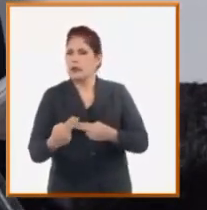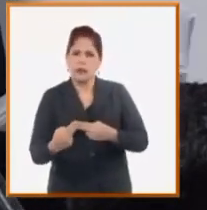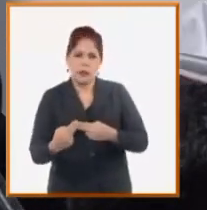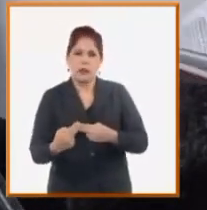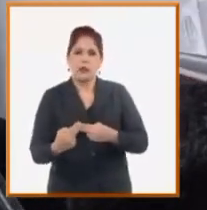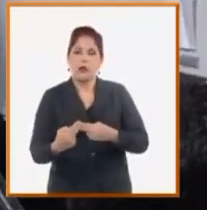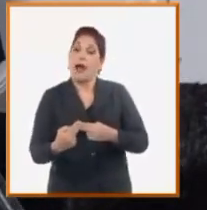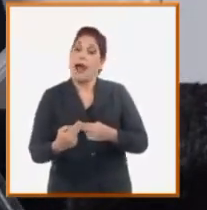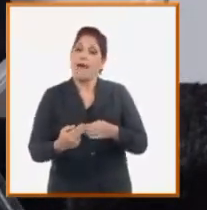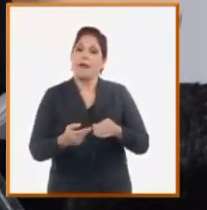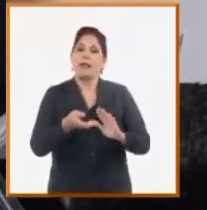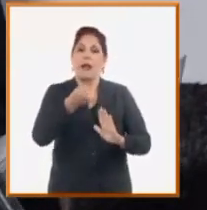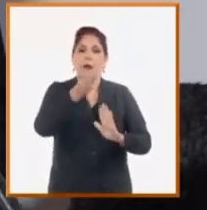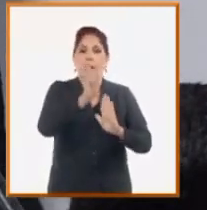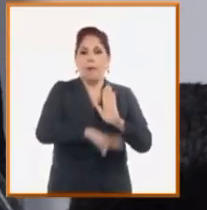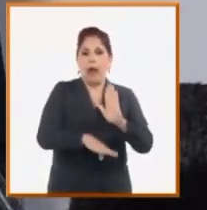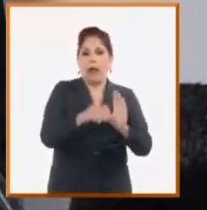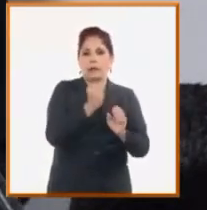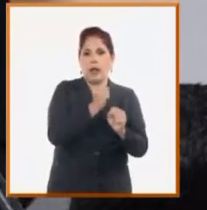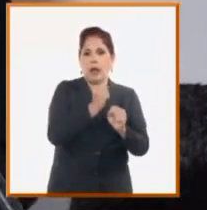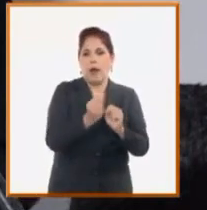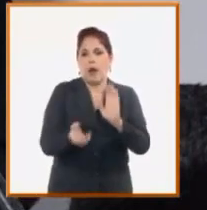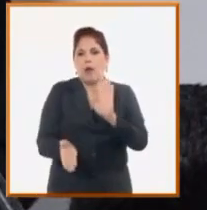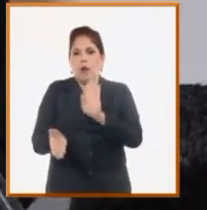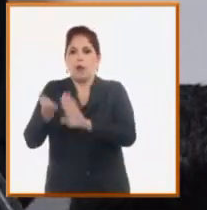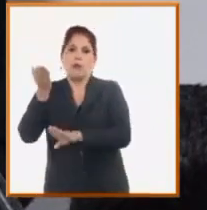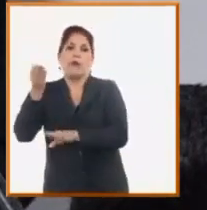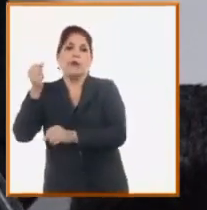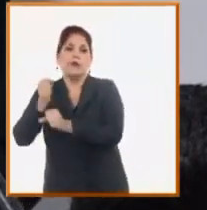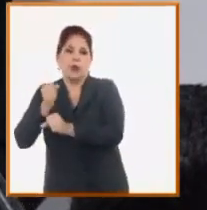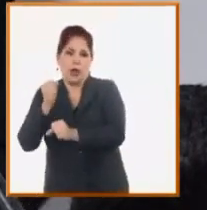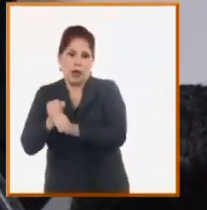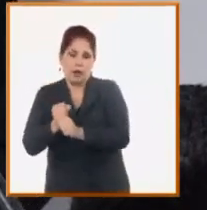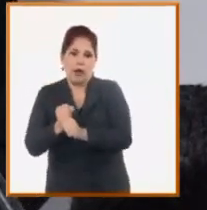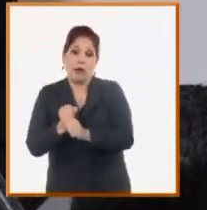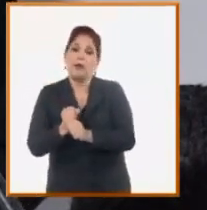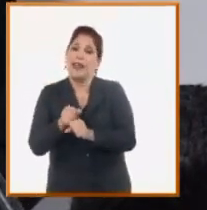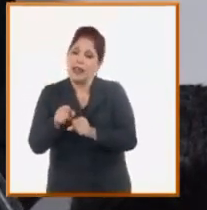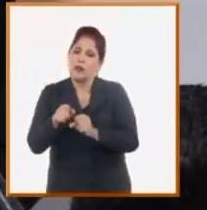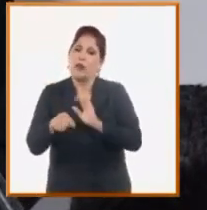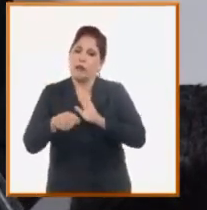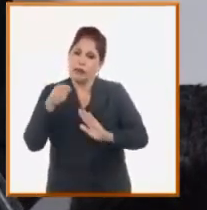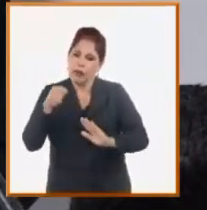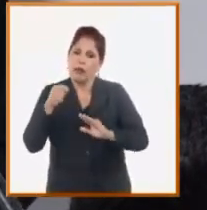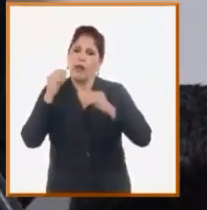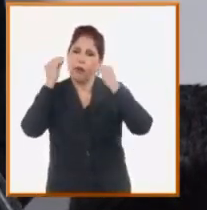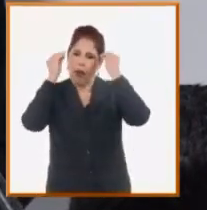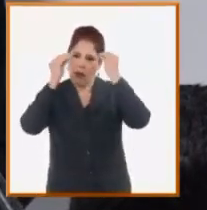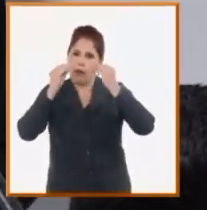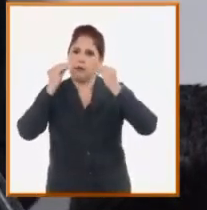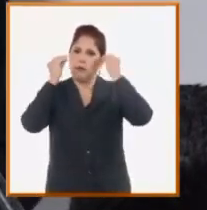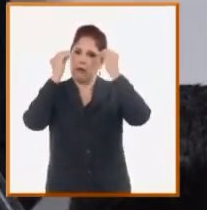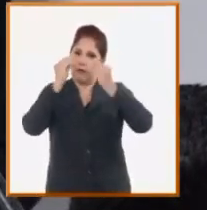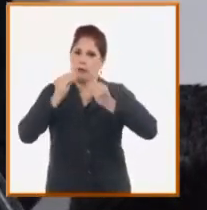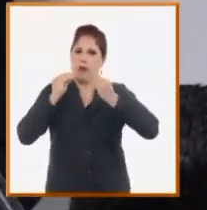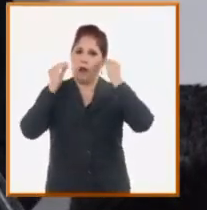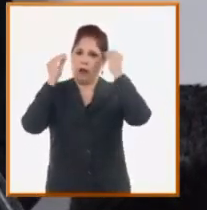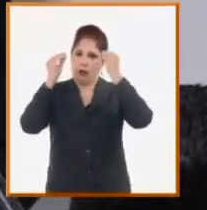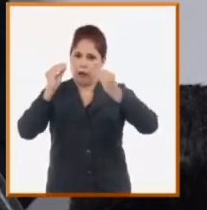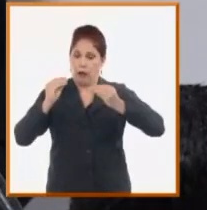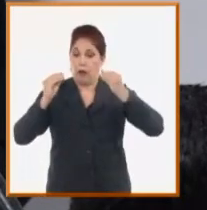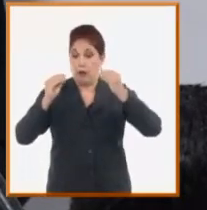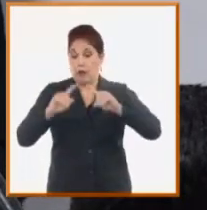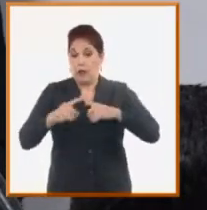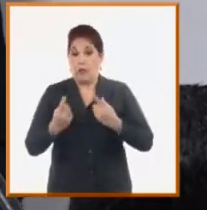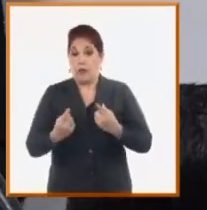una fluctuación de la fuerza de trabajo en el país que debe ser objeto de permanente análisis. Y tiene que ver con lo que se habló aquí, entre las